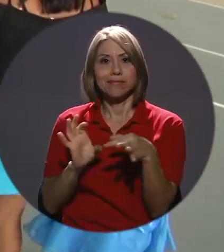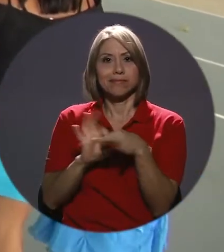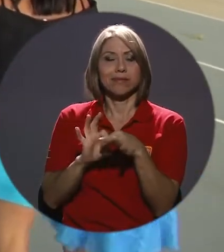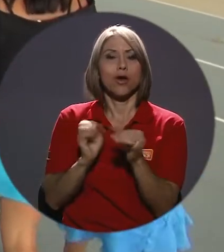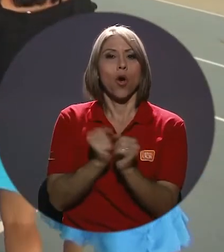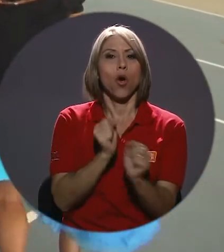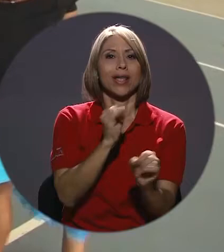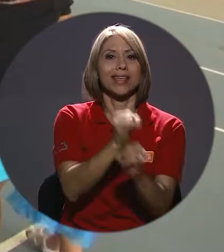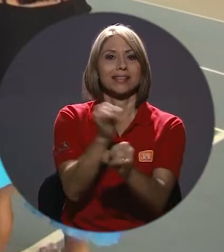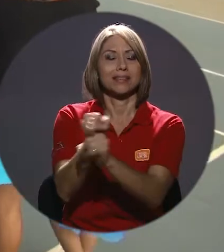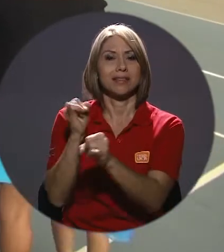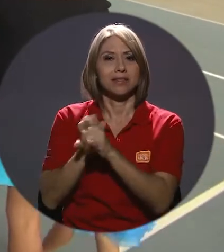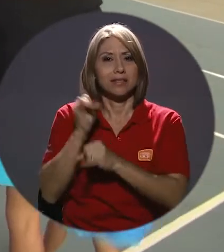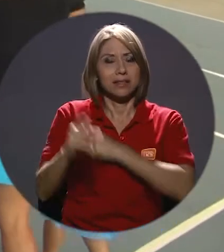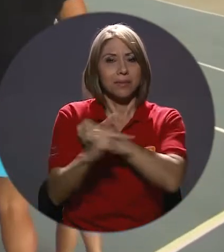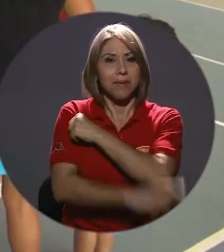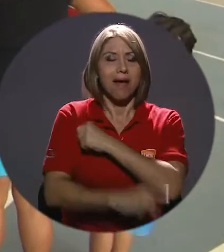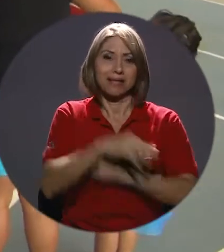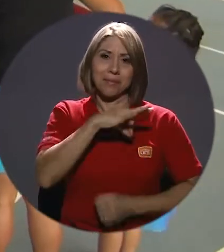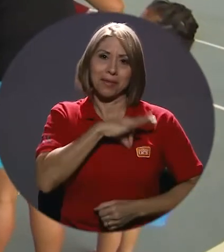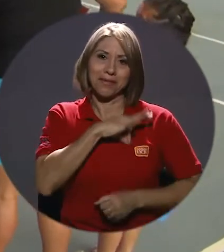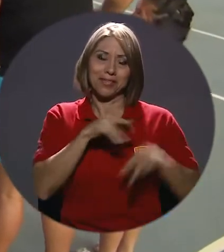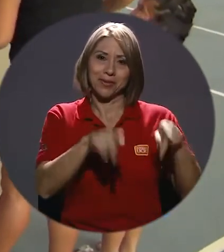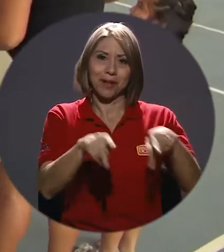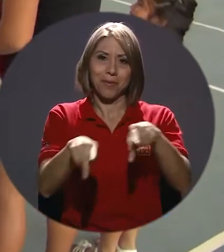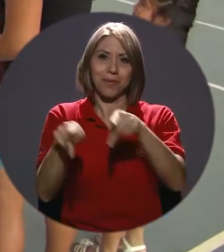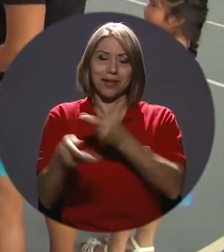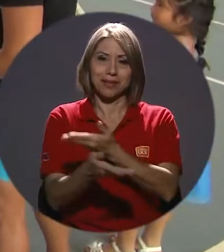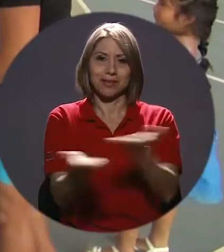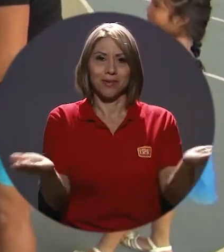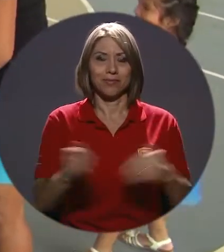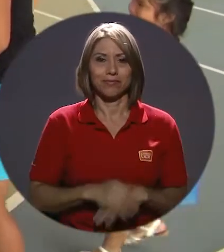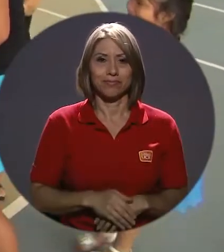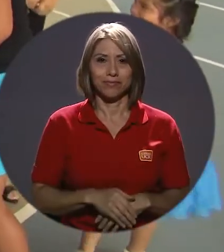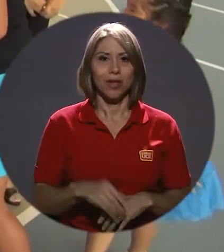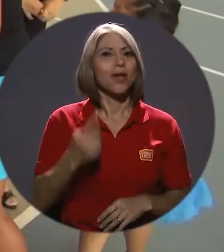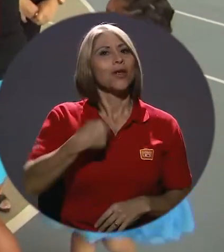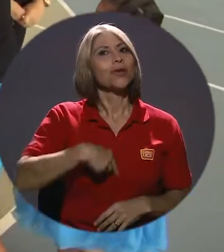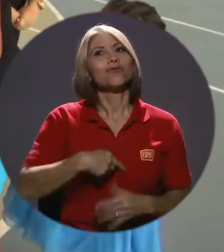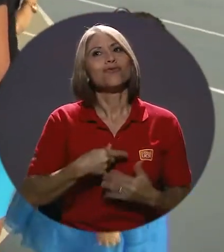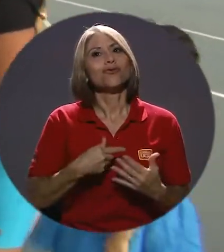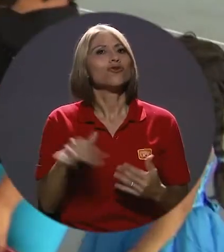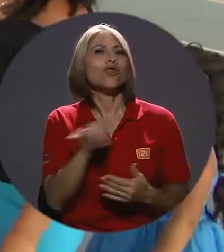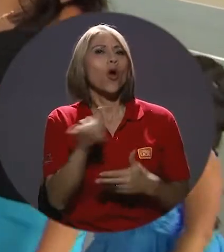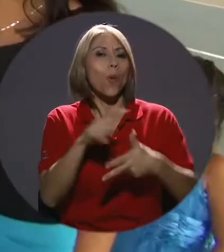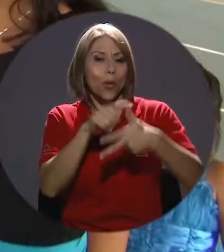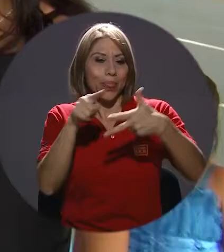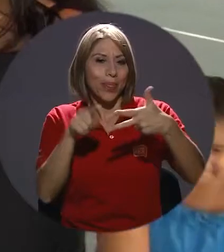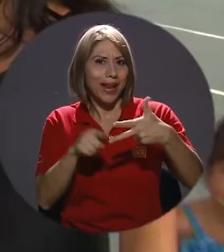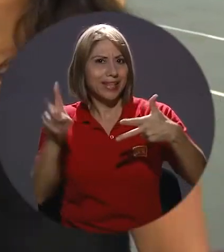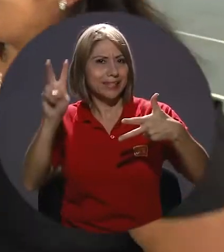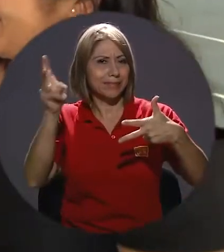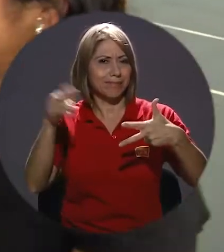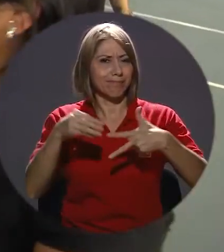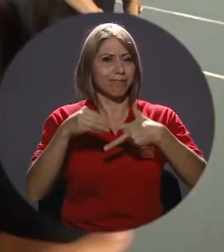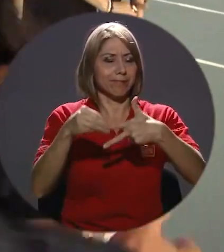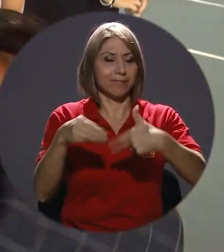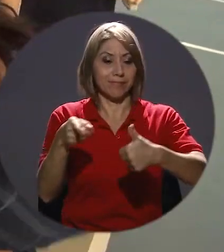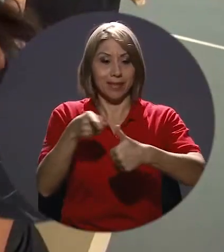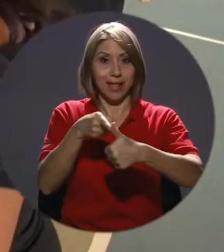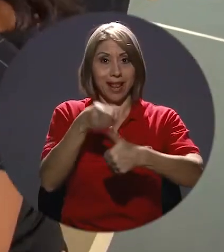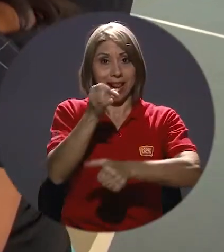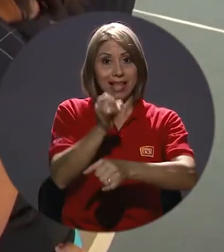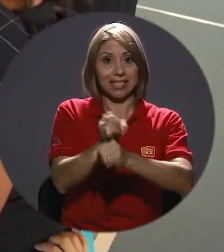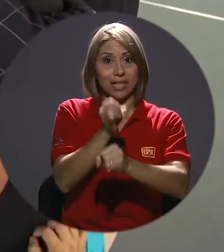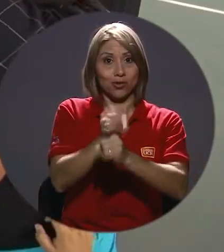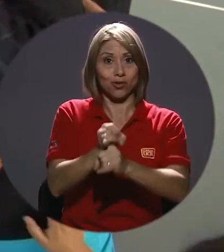las instituciones del país en beneficio de la población. O sea, son como tres pilares.